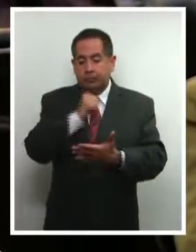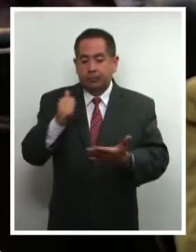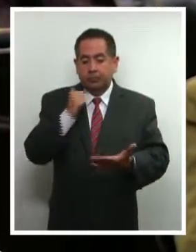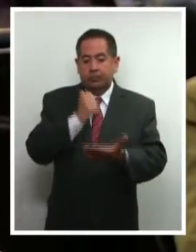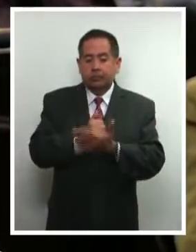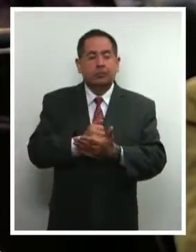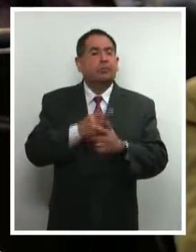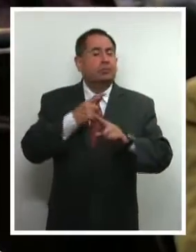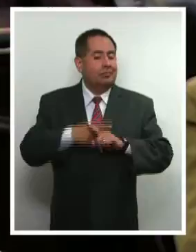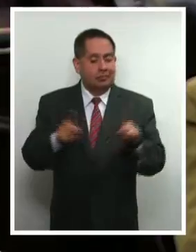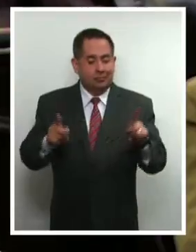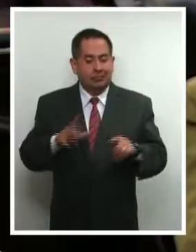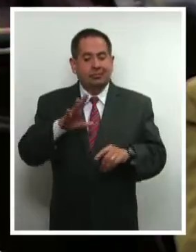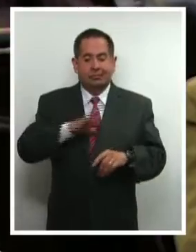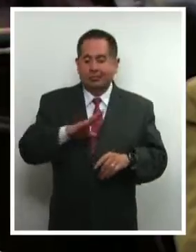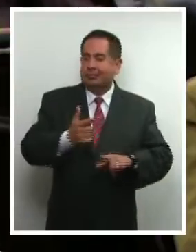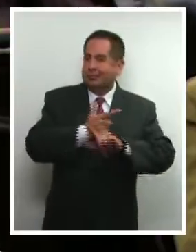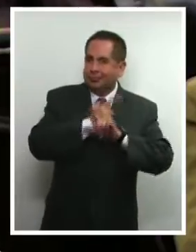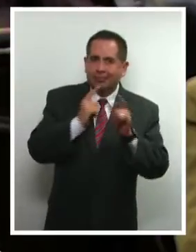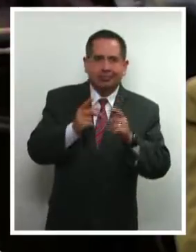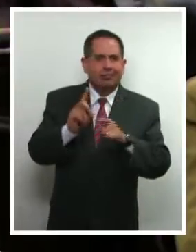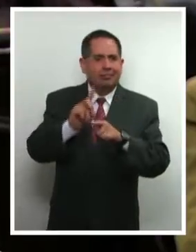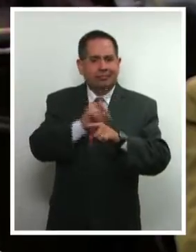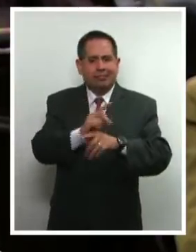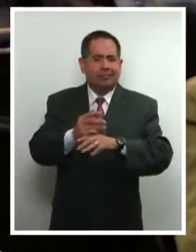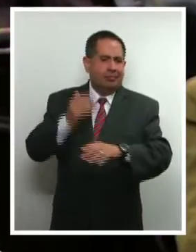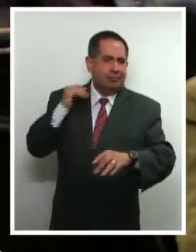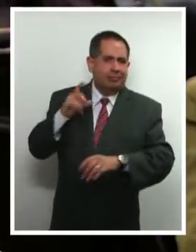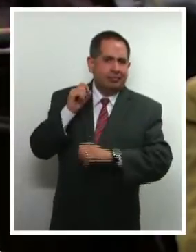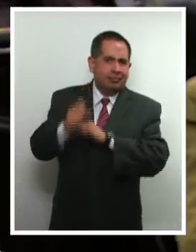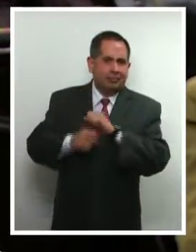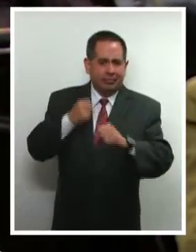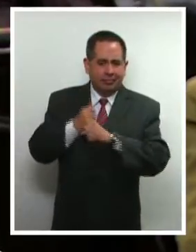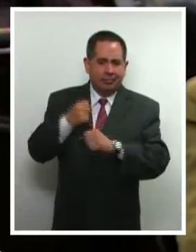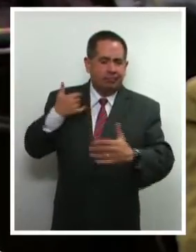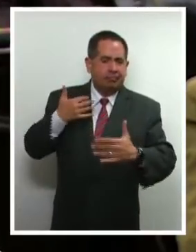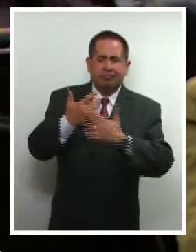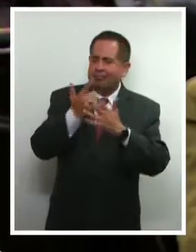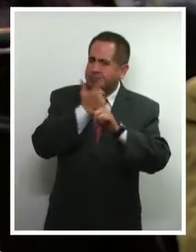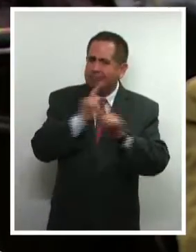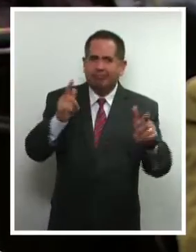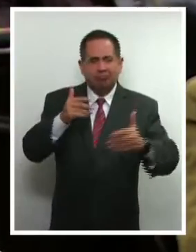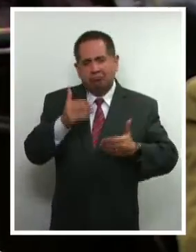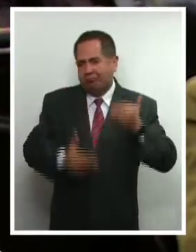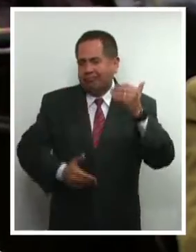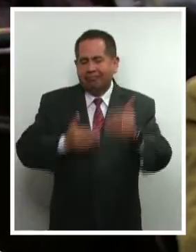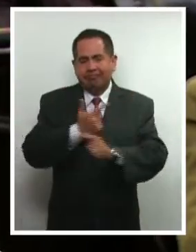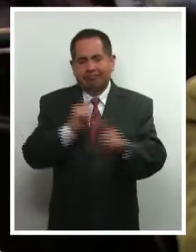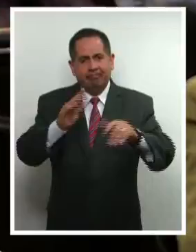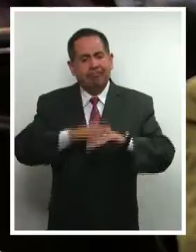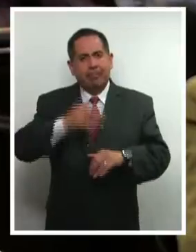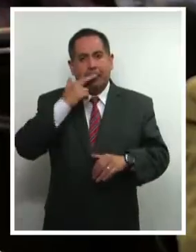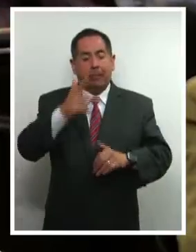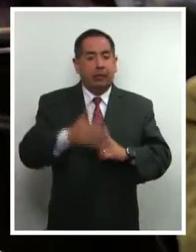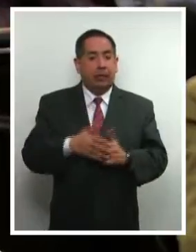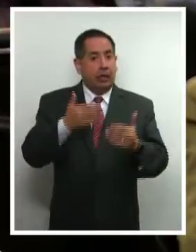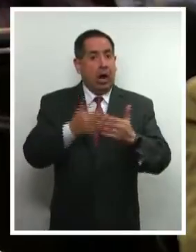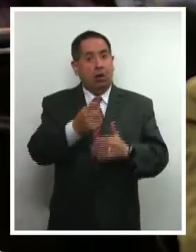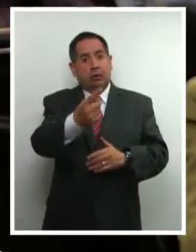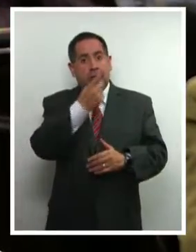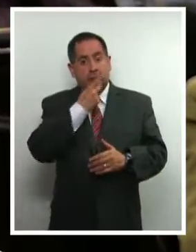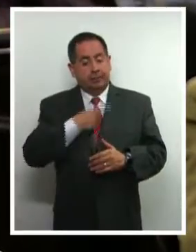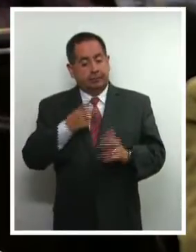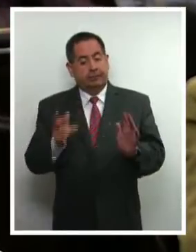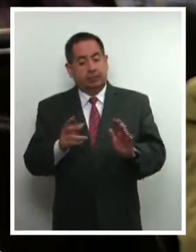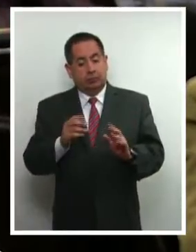México practica las libertades desde hace 2 décadas y cada día van más allá. Y entonces hoy nos vienen a decir